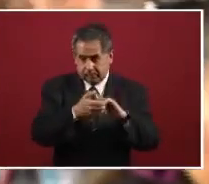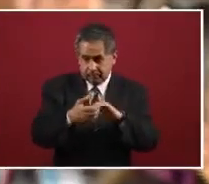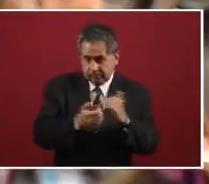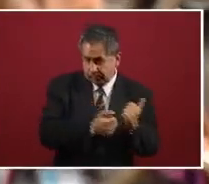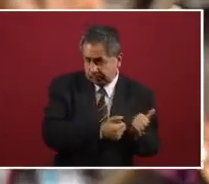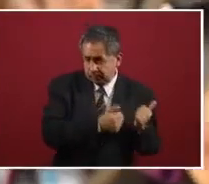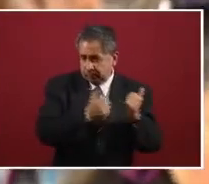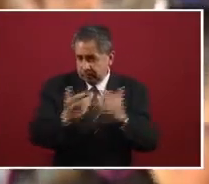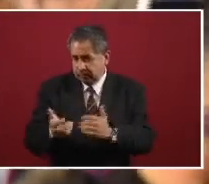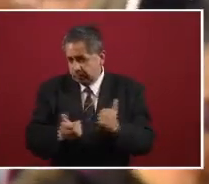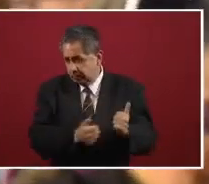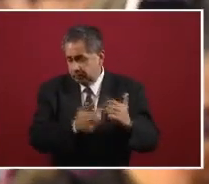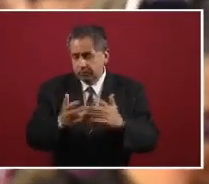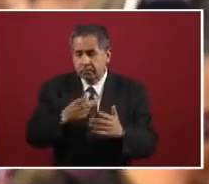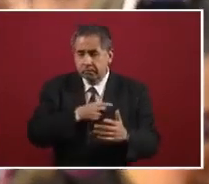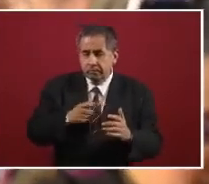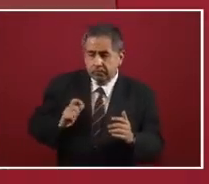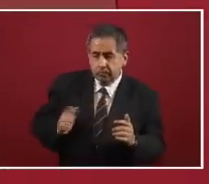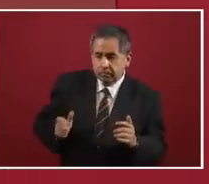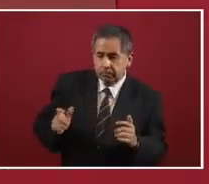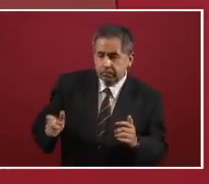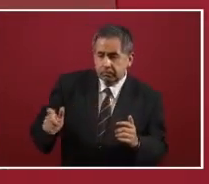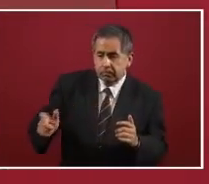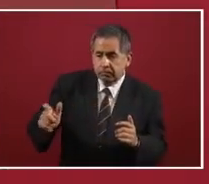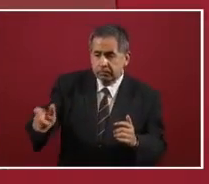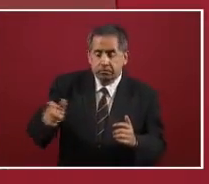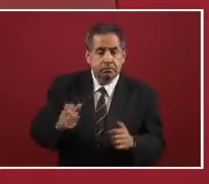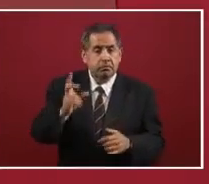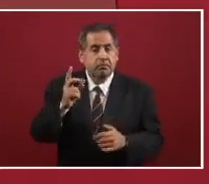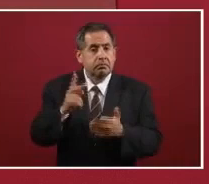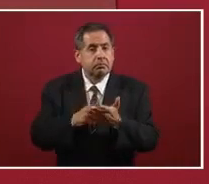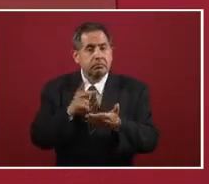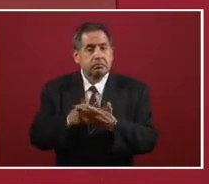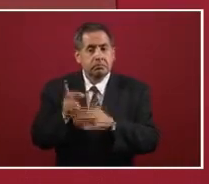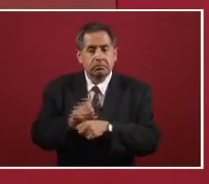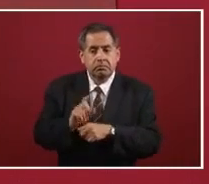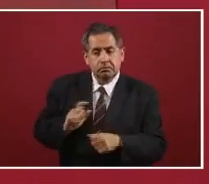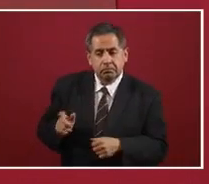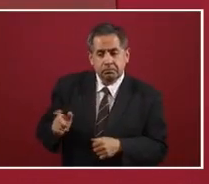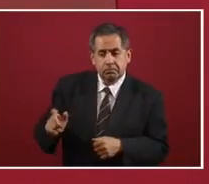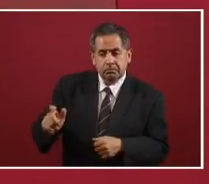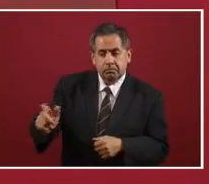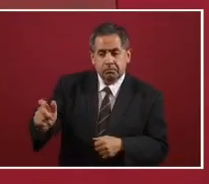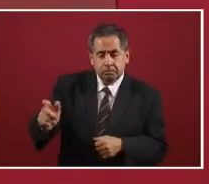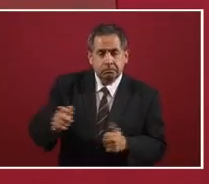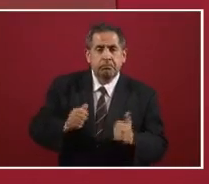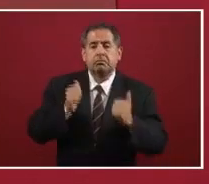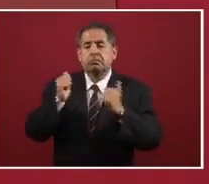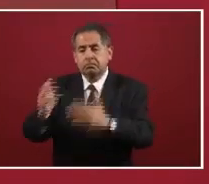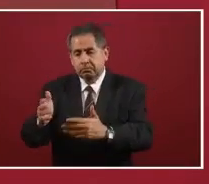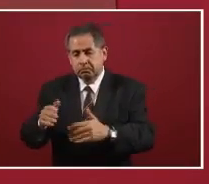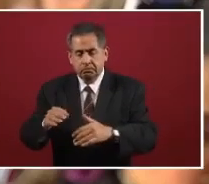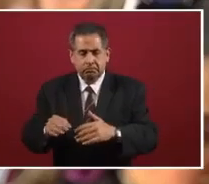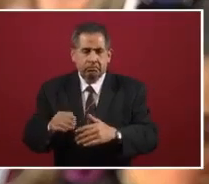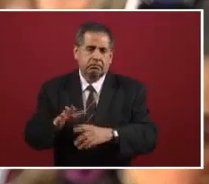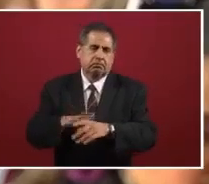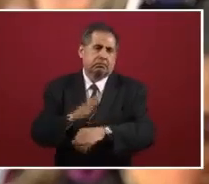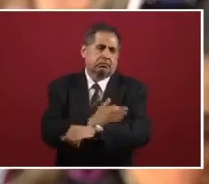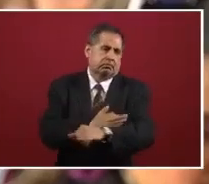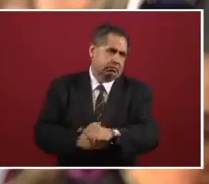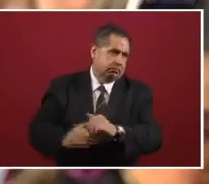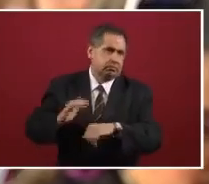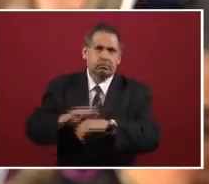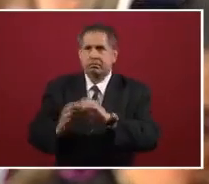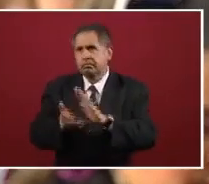el material tienen que pagar cuotas hasta 30 veces diarias para poder pues realizar su trabajo. Esto les retrasa las obras